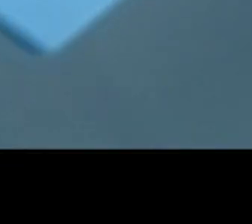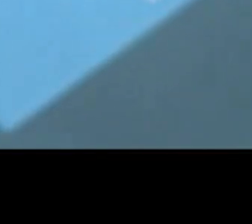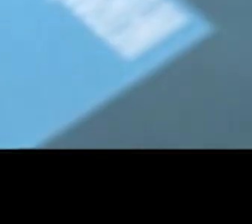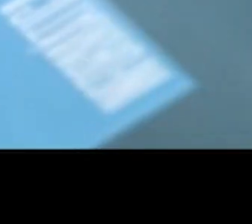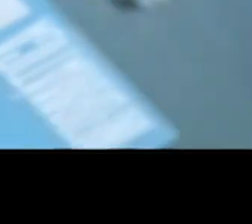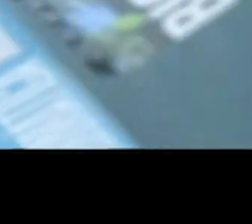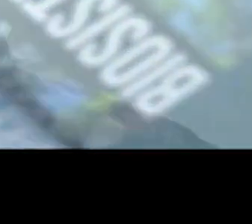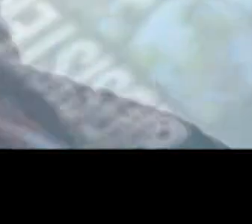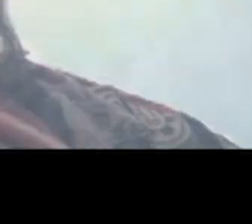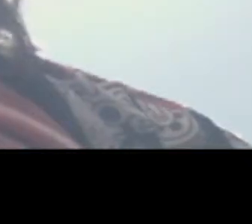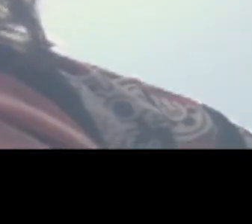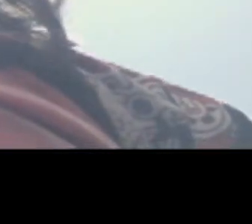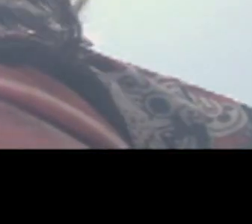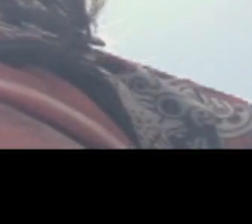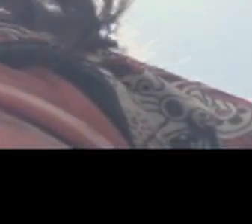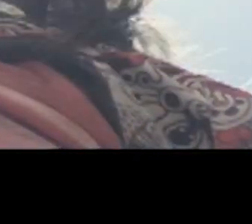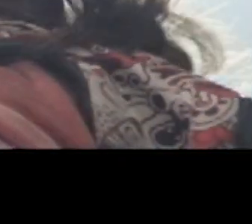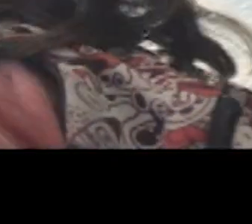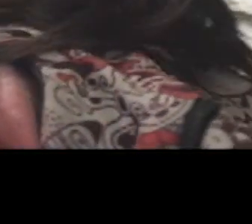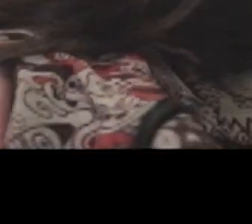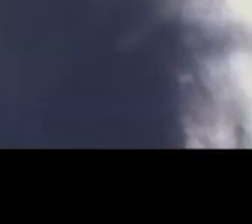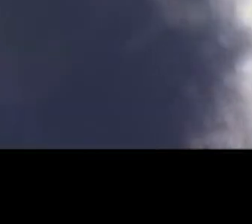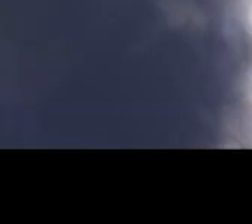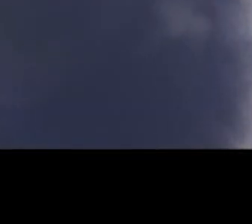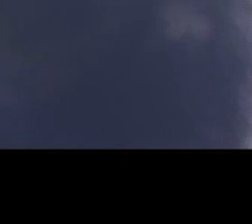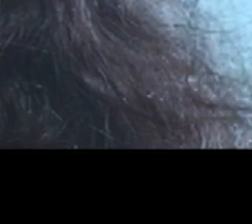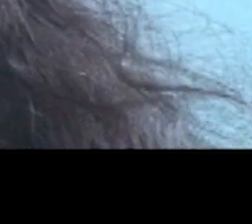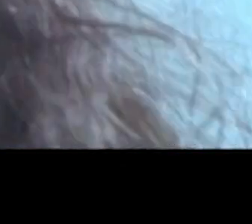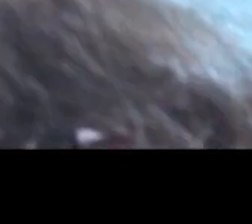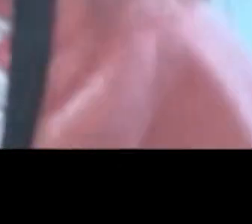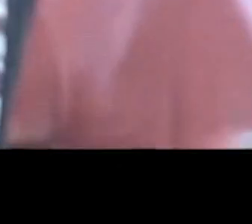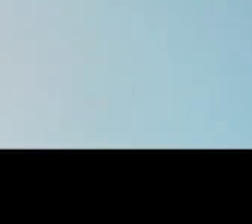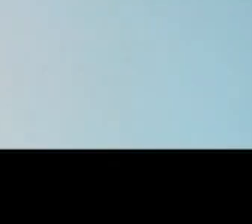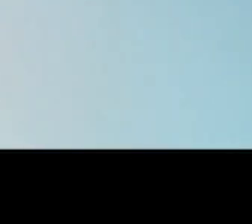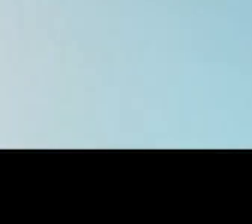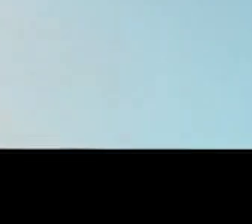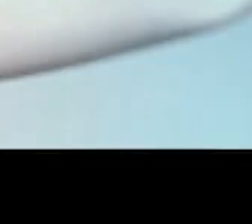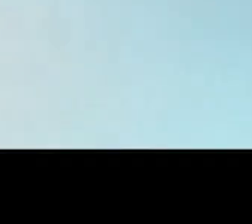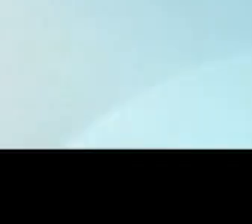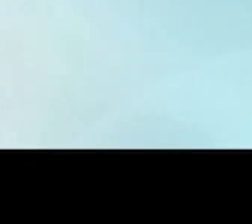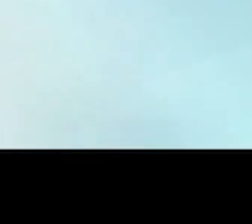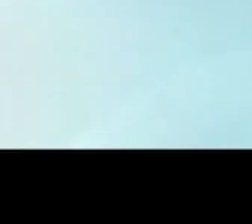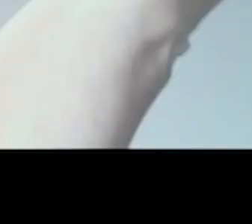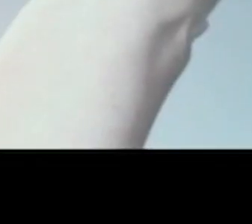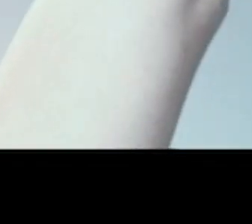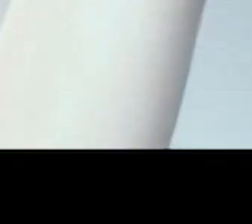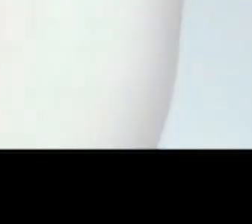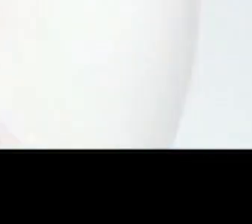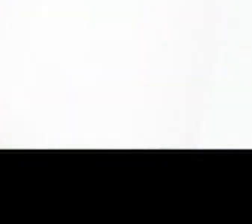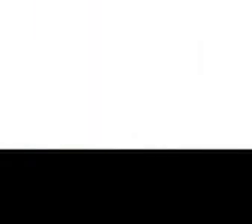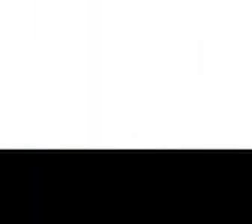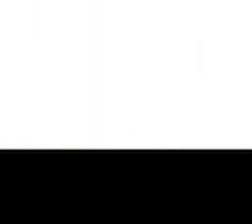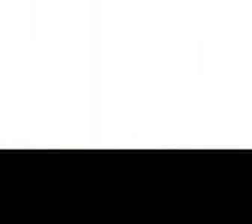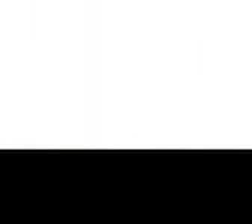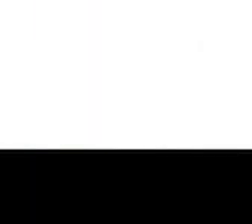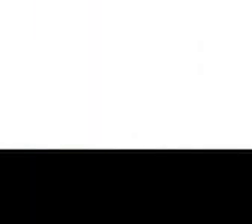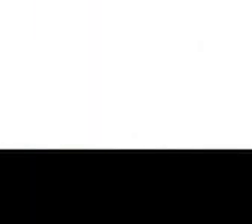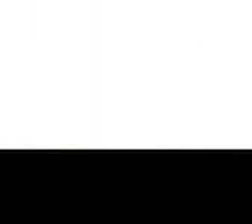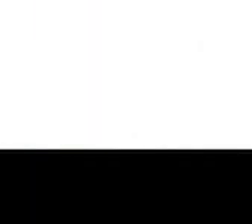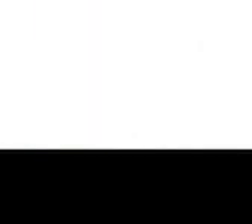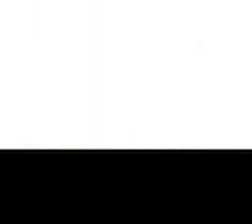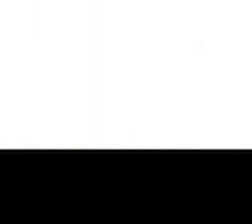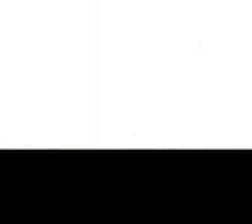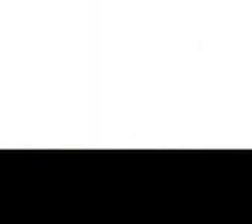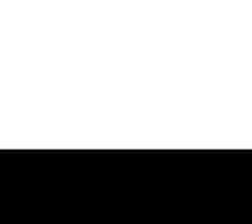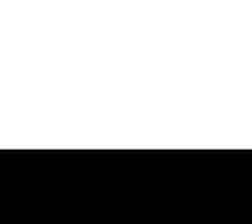5.5%, la más baja del mercado. Informate hoy mismo y seguí adelante, porque Costa Rica necesita seguir